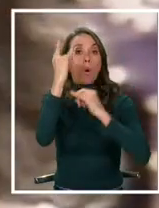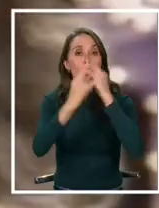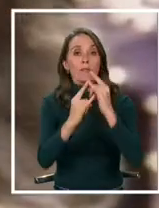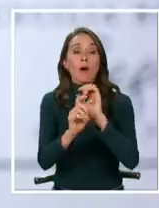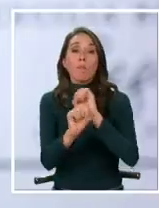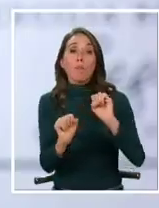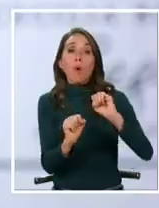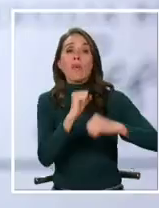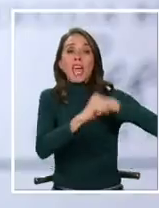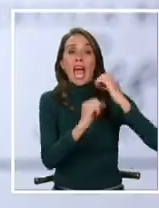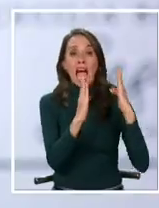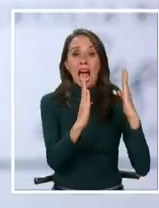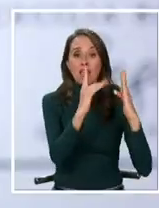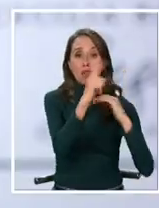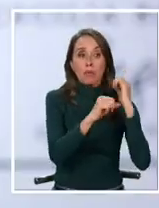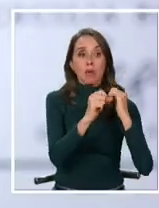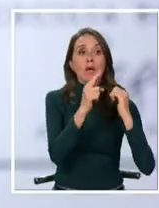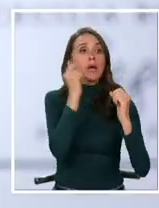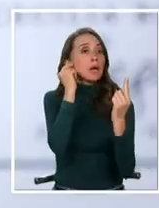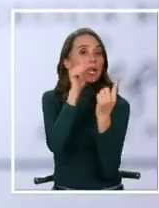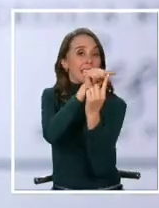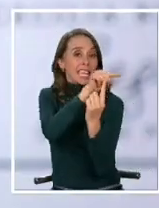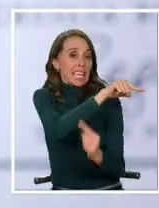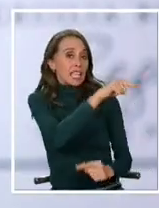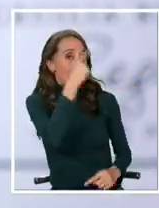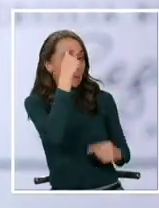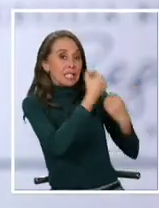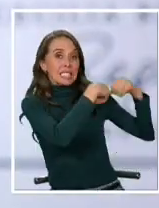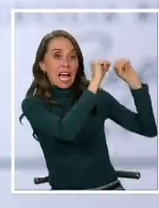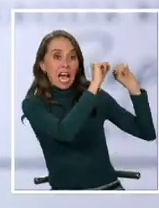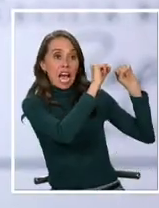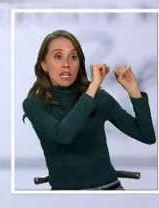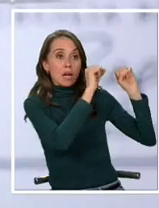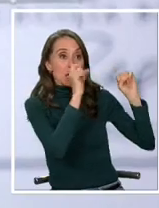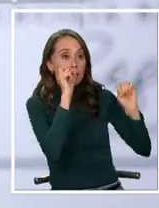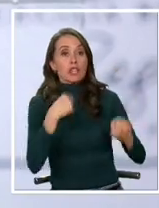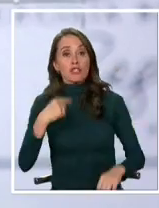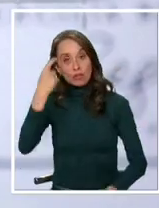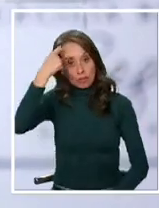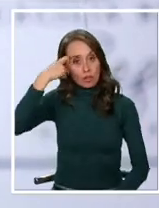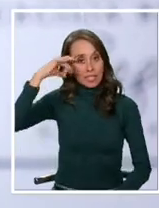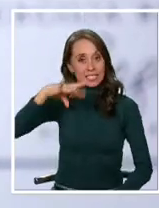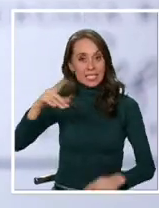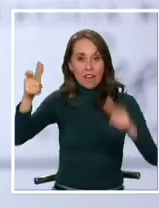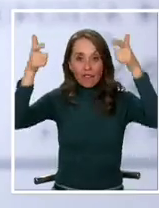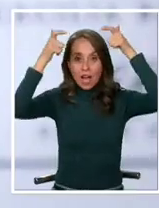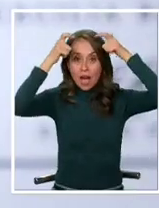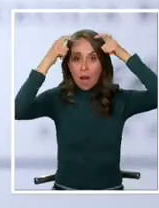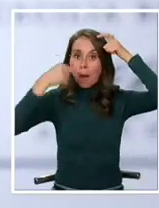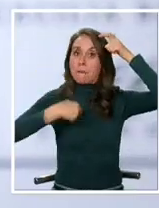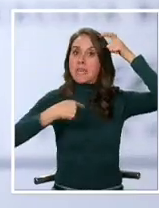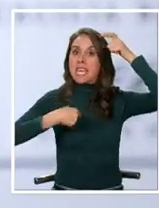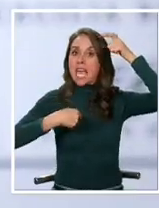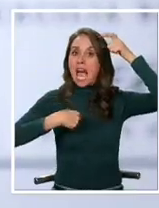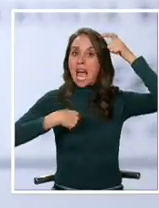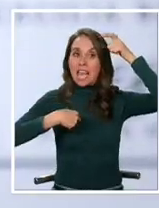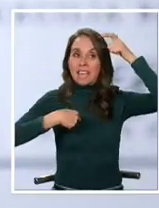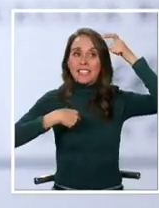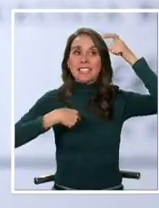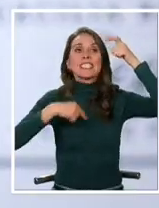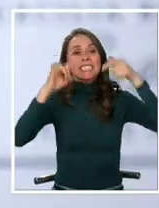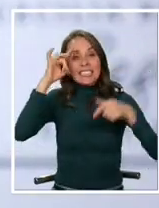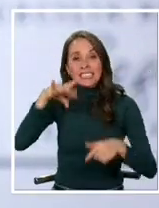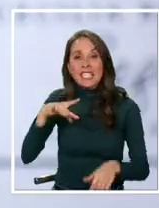reinado yo creo que ella pensó que ganaba pero yo sabía que la corona era mía